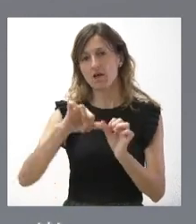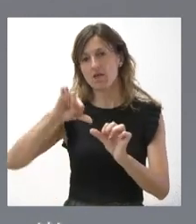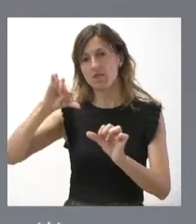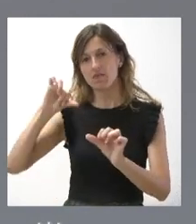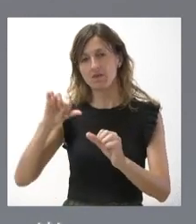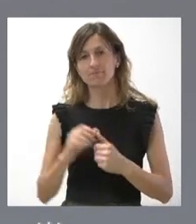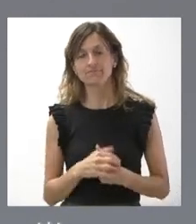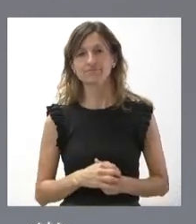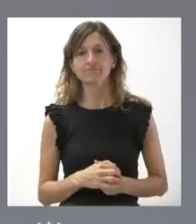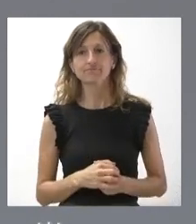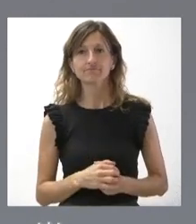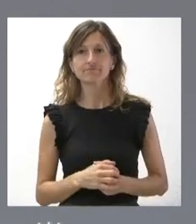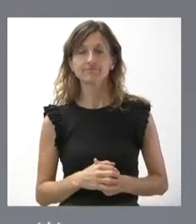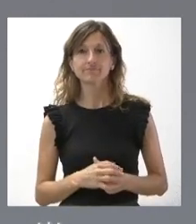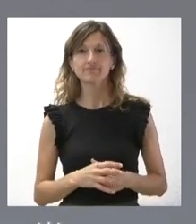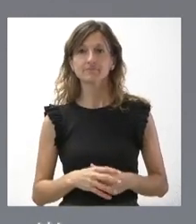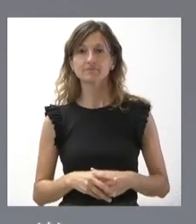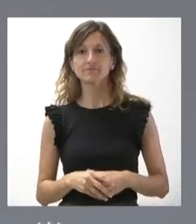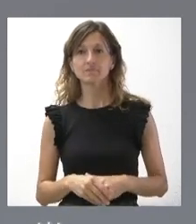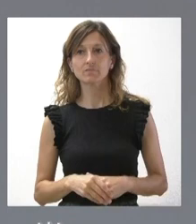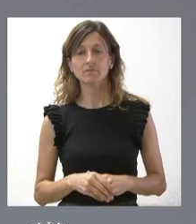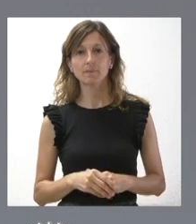que ya veníamos observando.